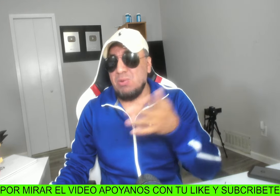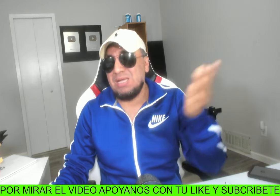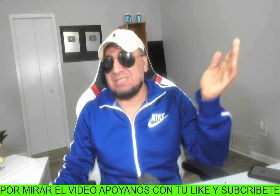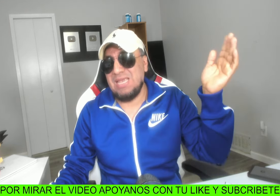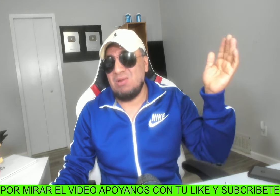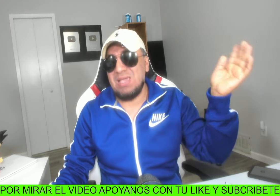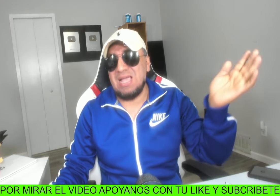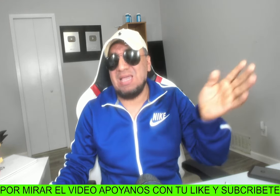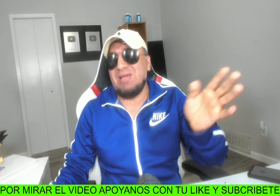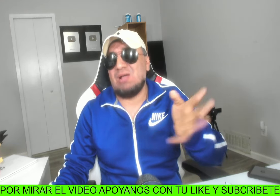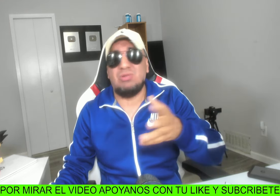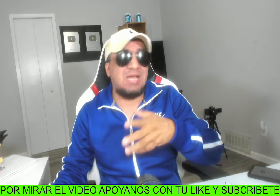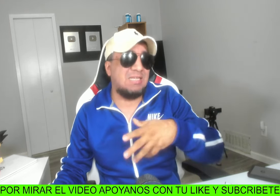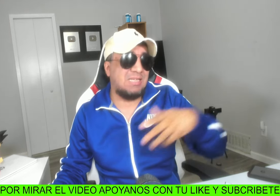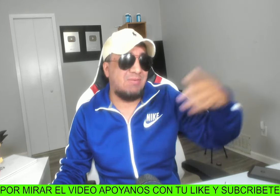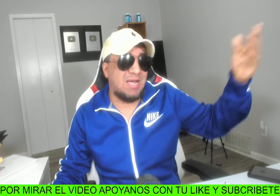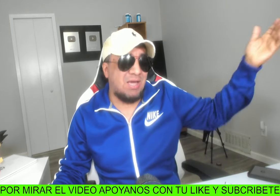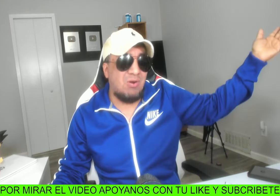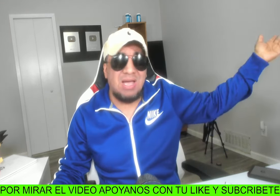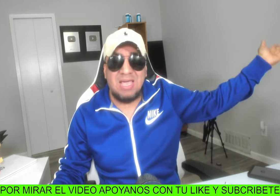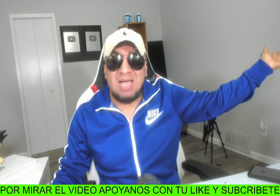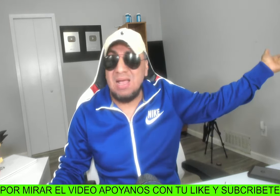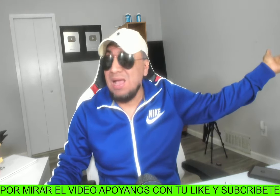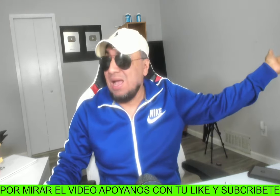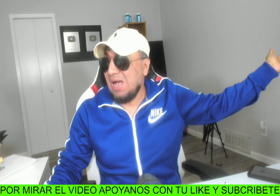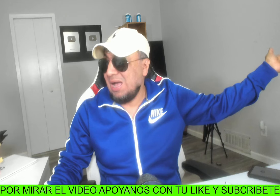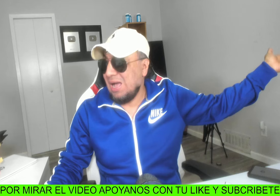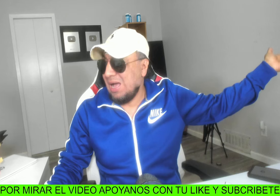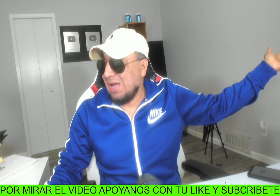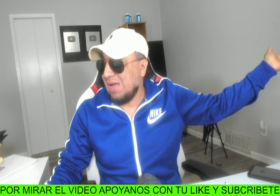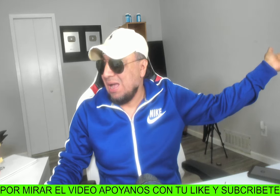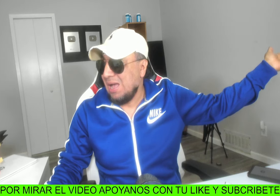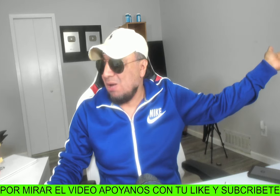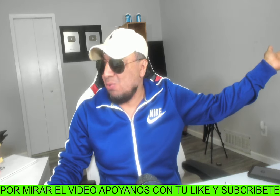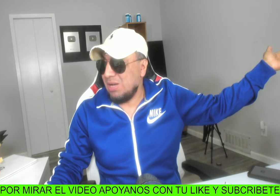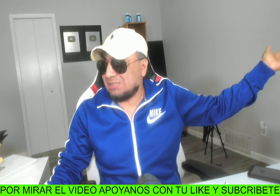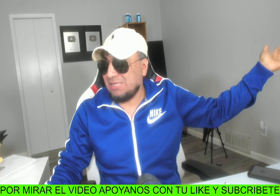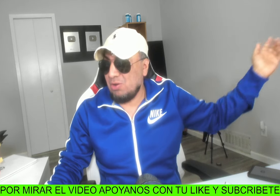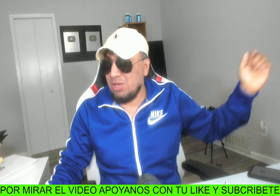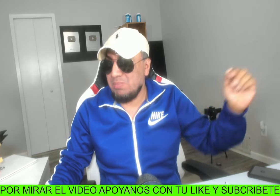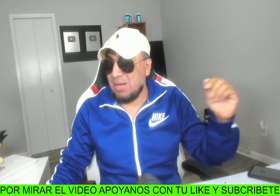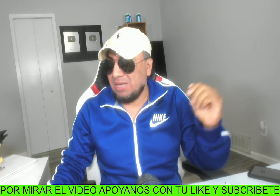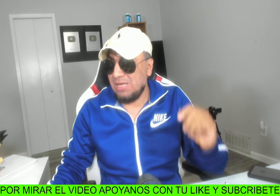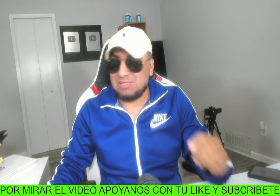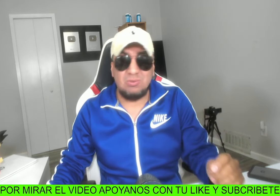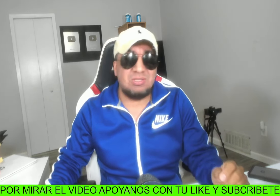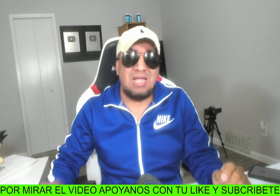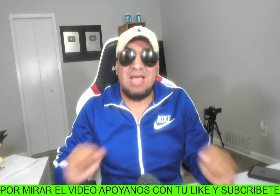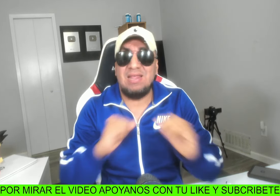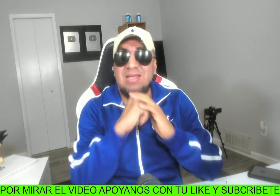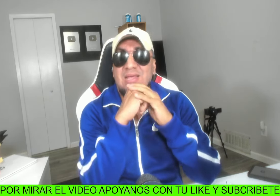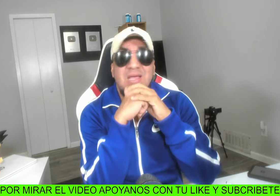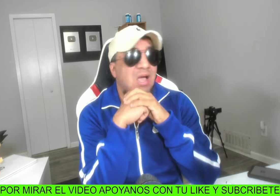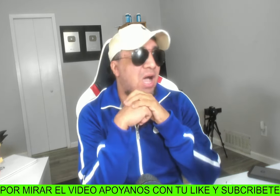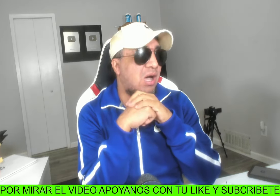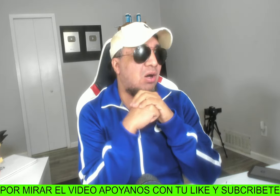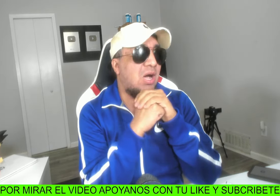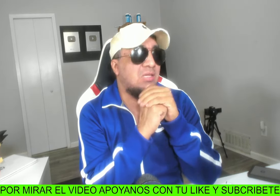mándalo para un asilo allá, que vaya a contar a esas de vaqueros allá a un asilo. Imagínense